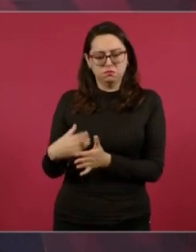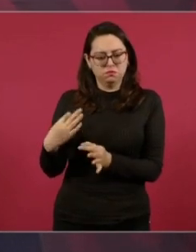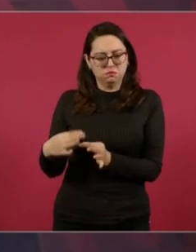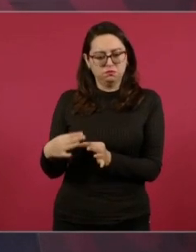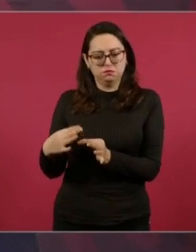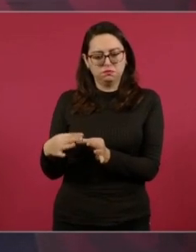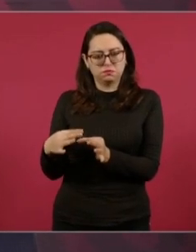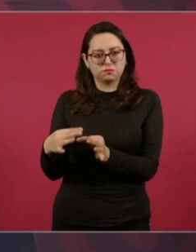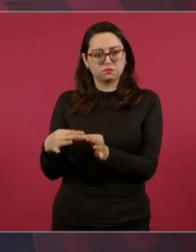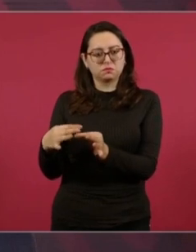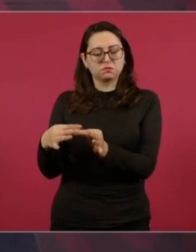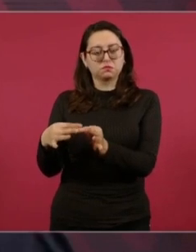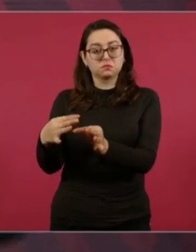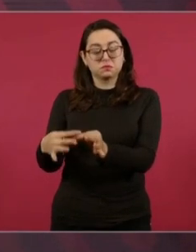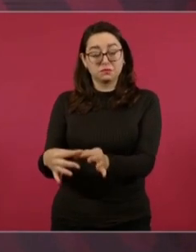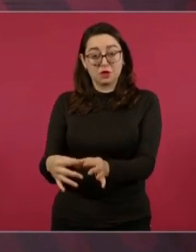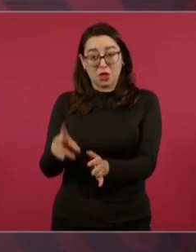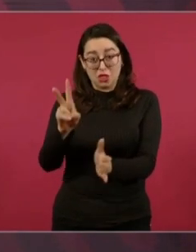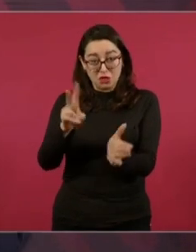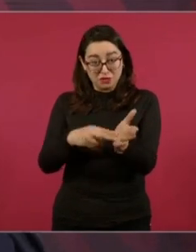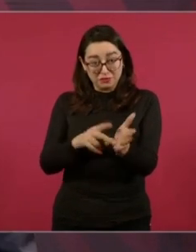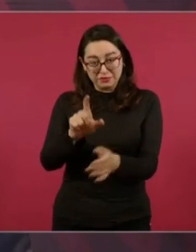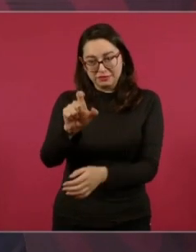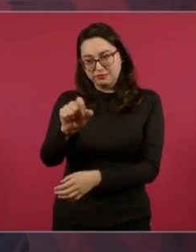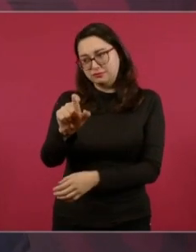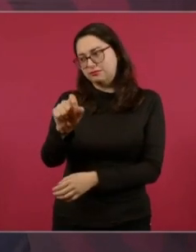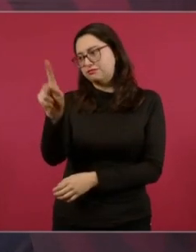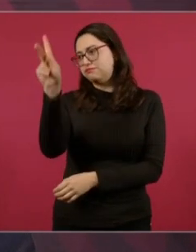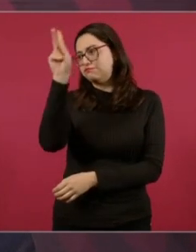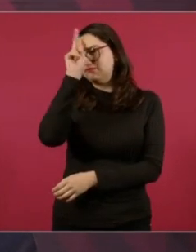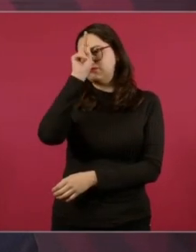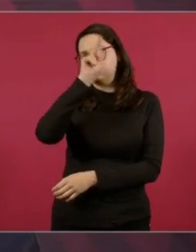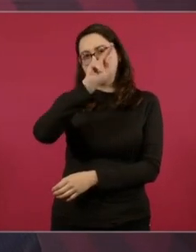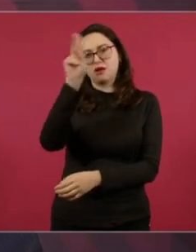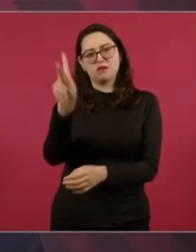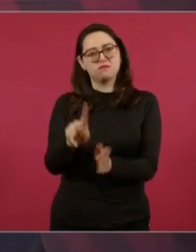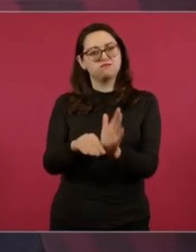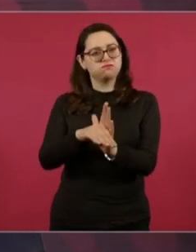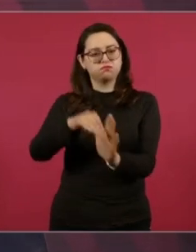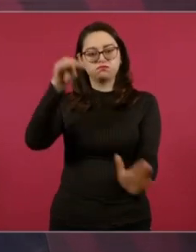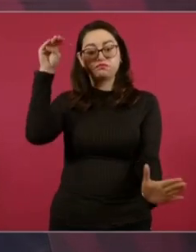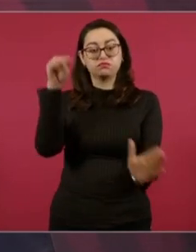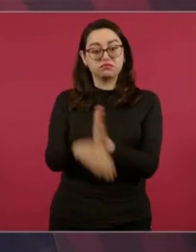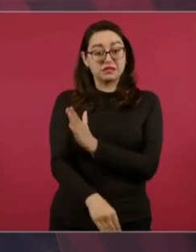20. O sea, 100 años.